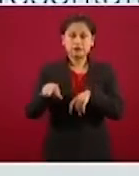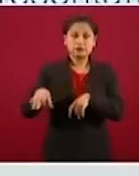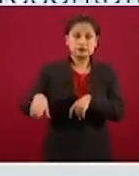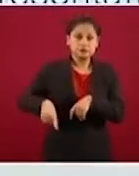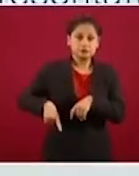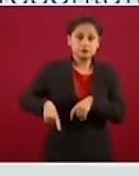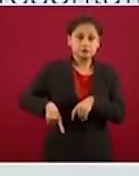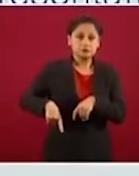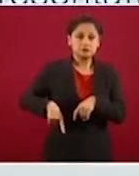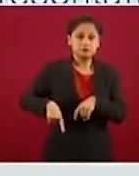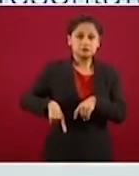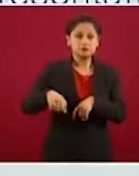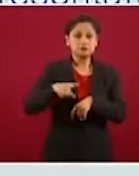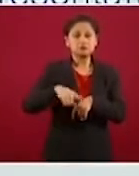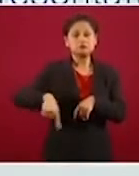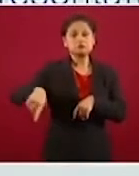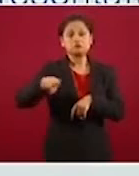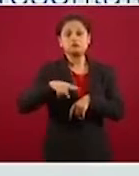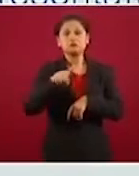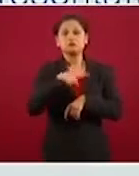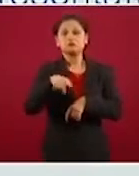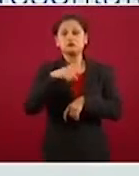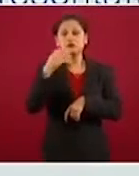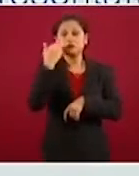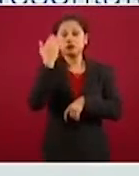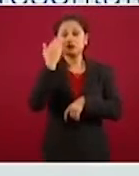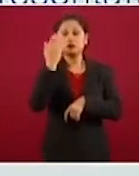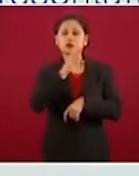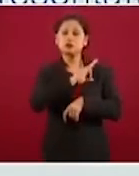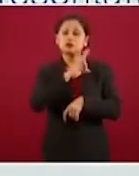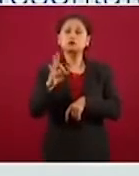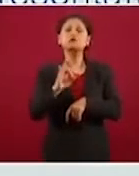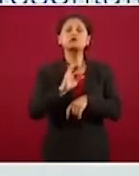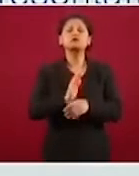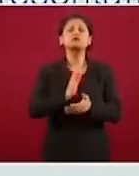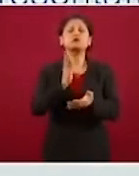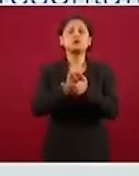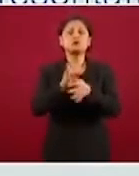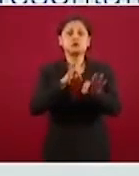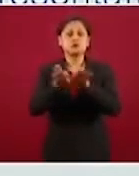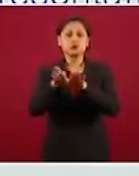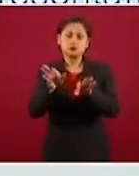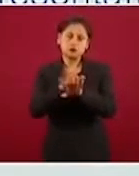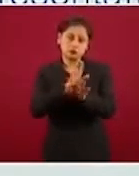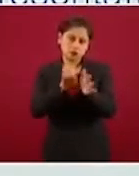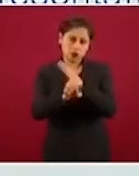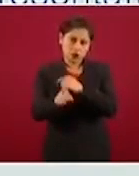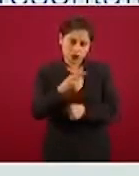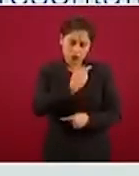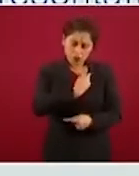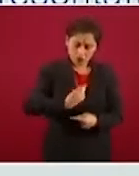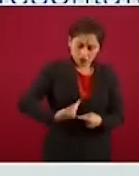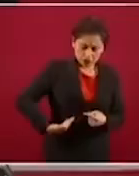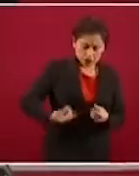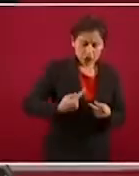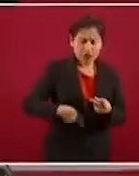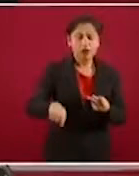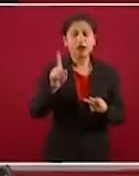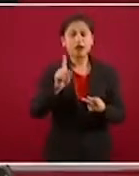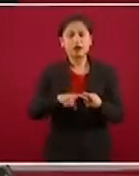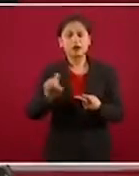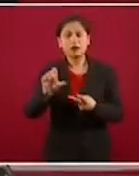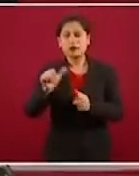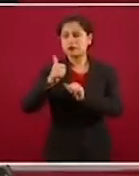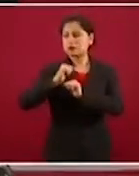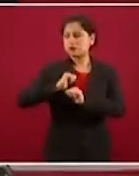hay personal de interés público esencial entre otros los funcionarios de gobierno incluido el señor presidente y voluntariamente estamos